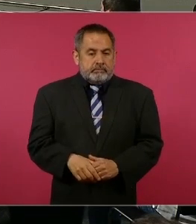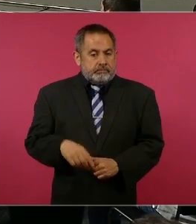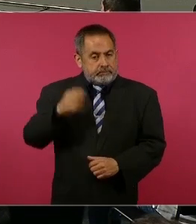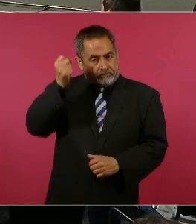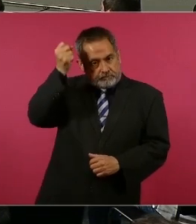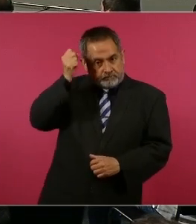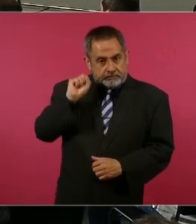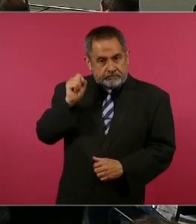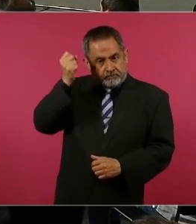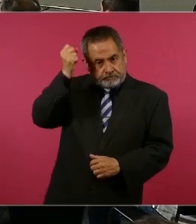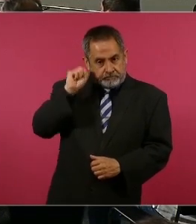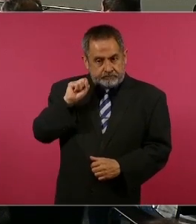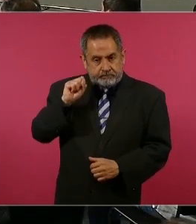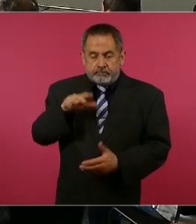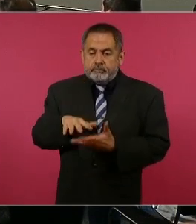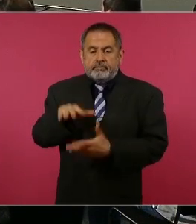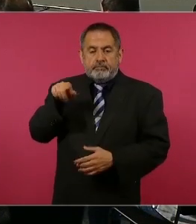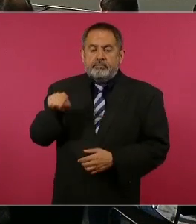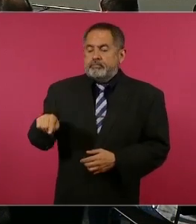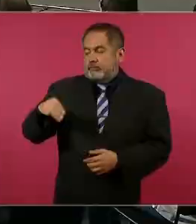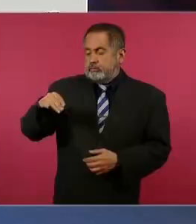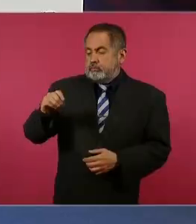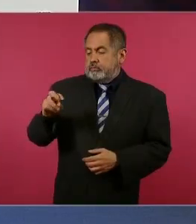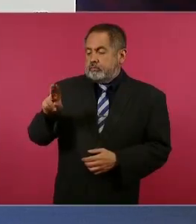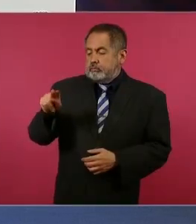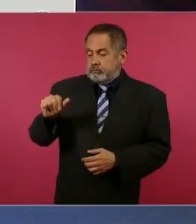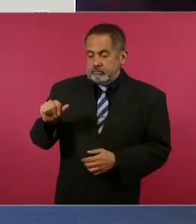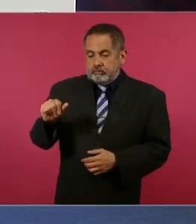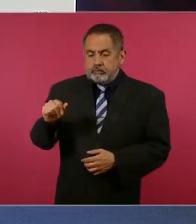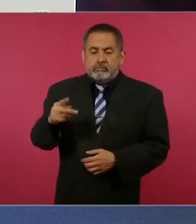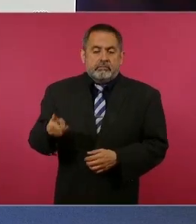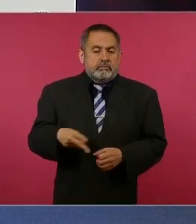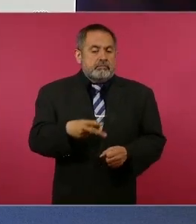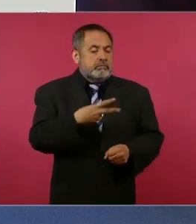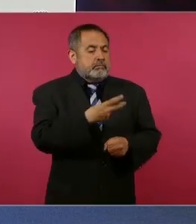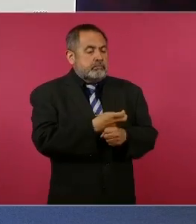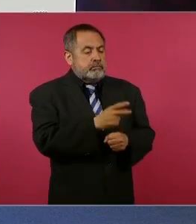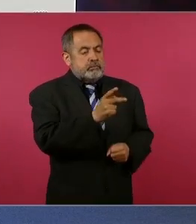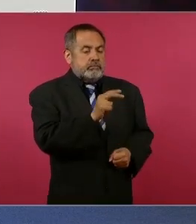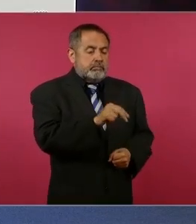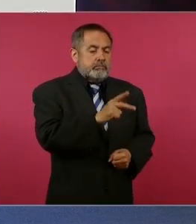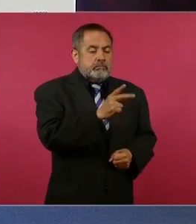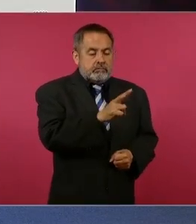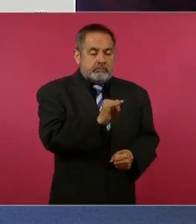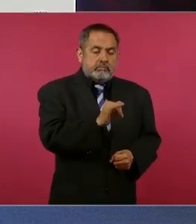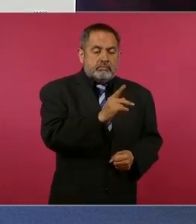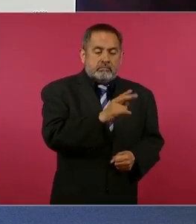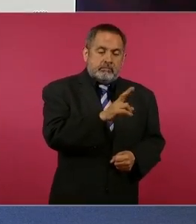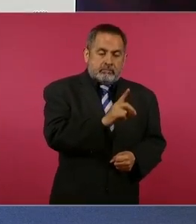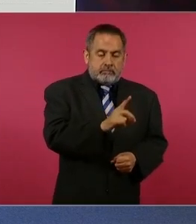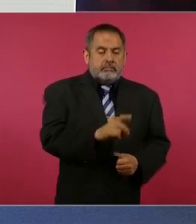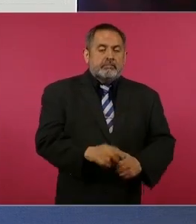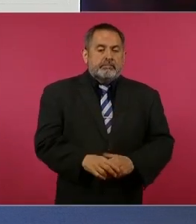Sinaloa, por mayoría, Morena, primera minoría, PAN, PRI, PRD.